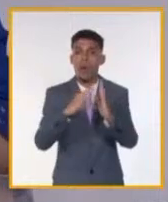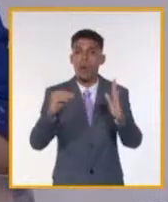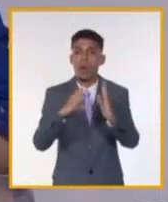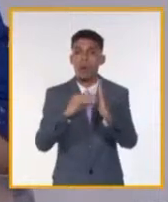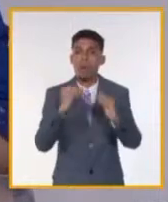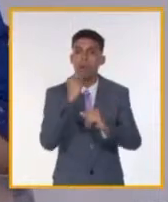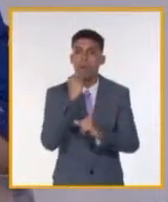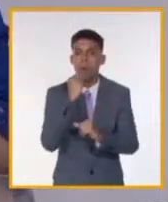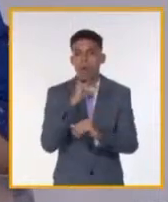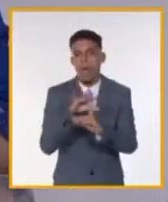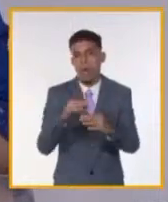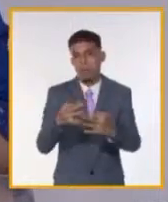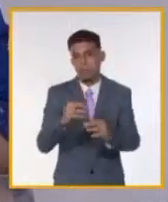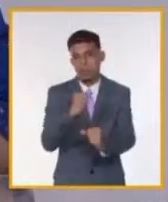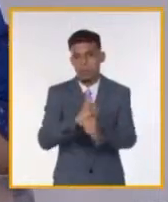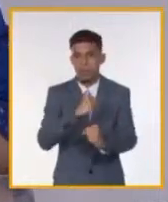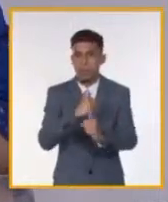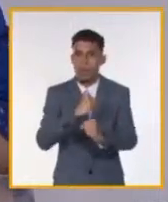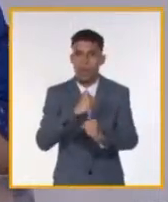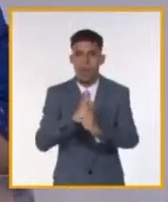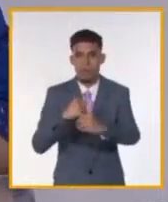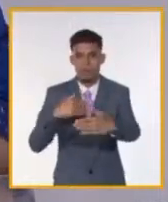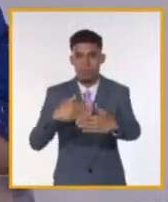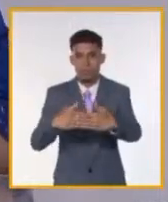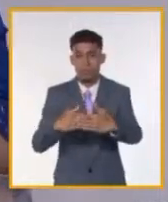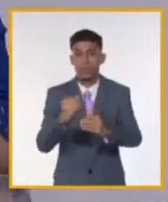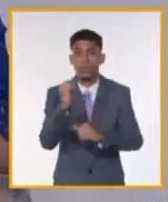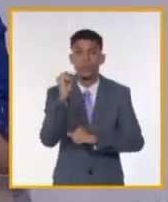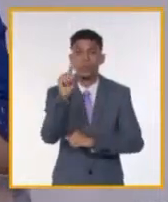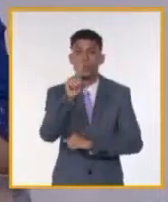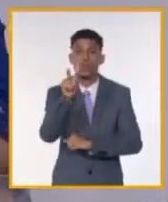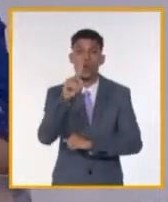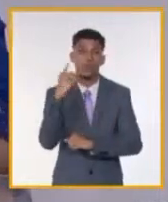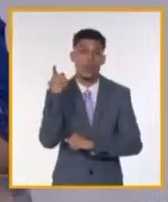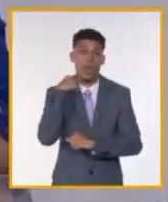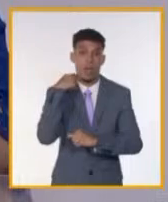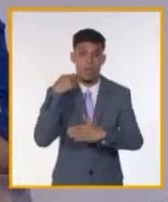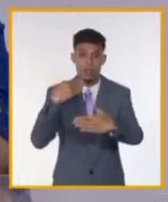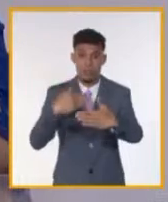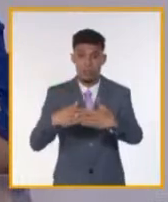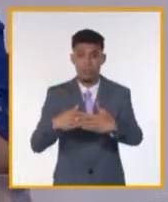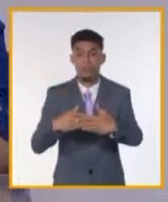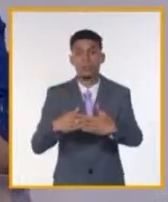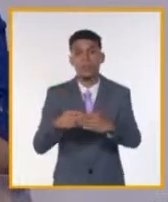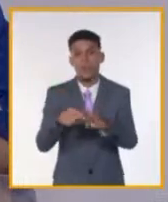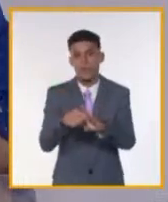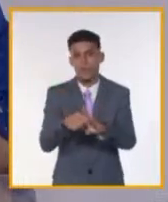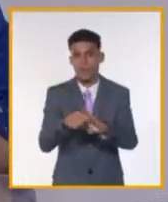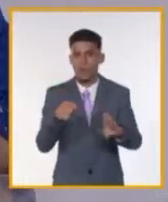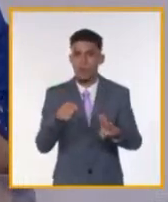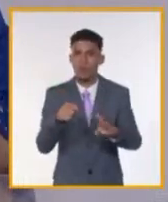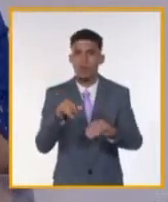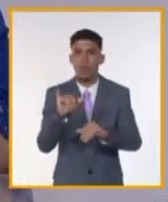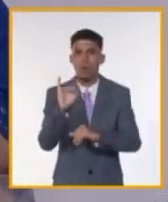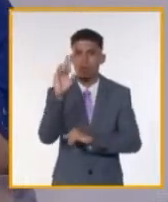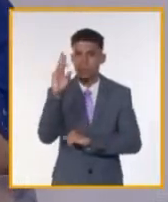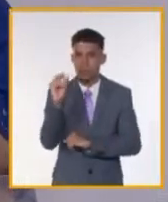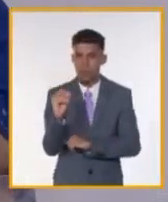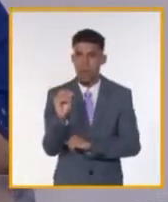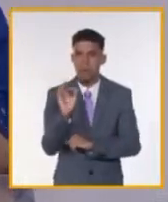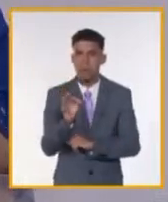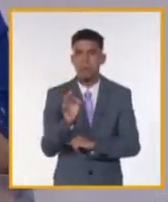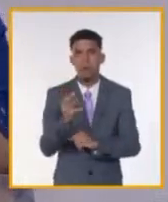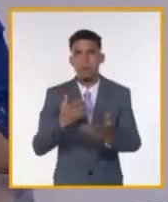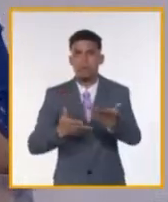esta introducción. Y bueno, durante 12 años tuvo esta patente, compartió estos resultados con ellos y pudo el